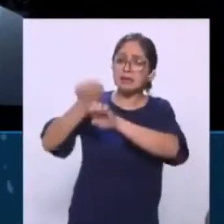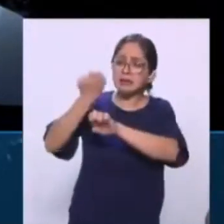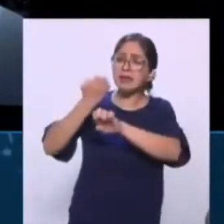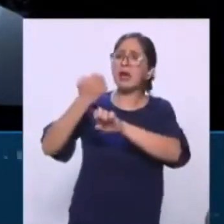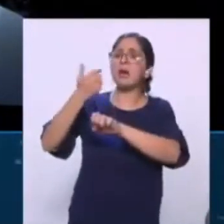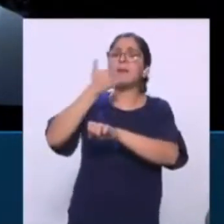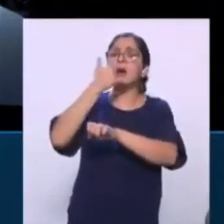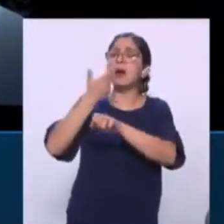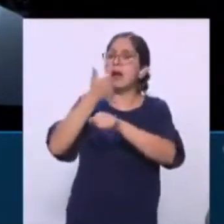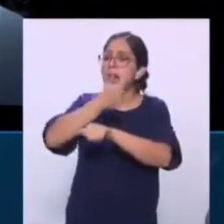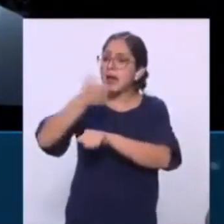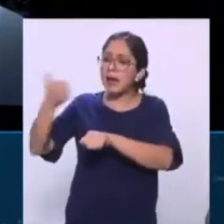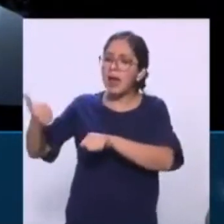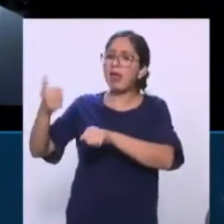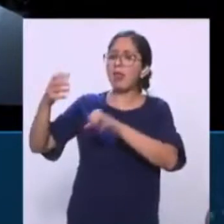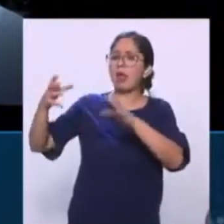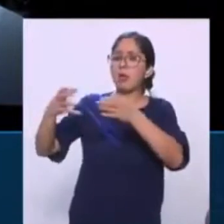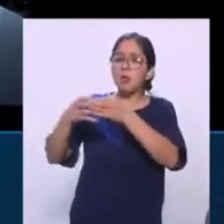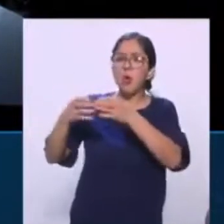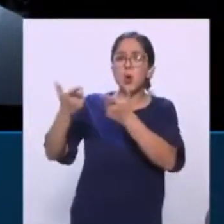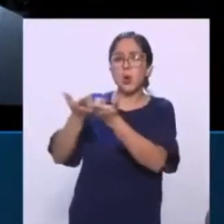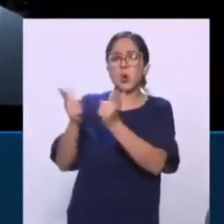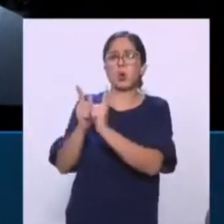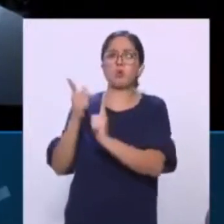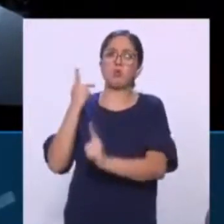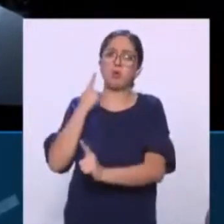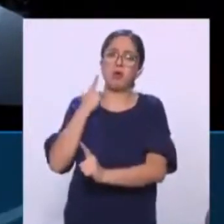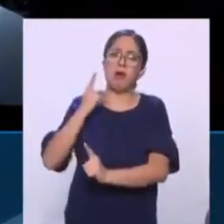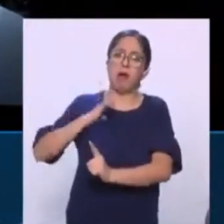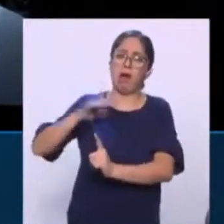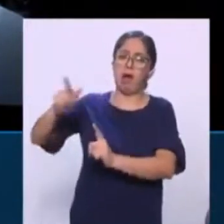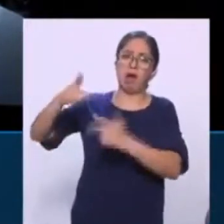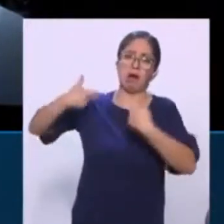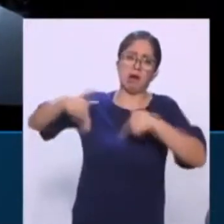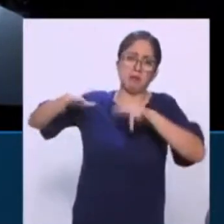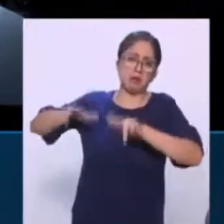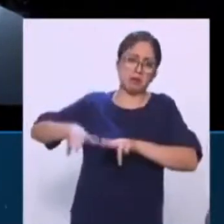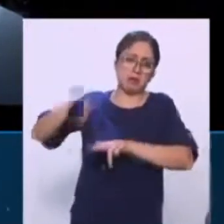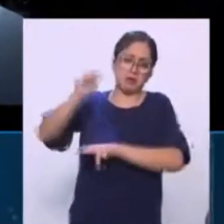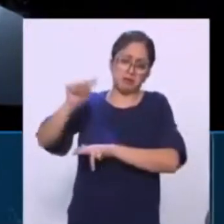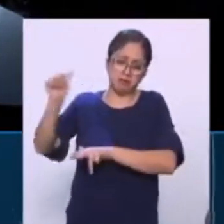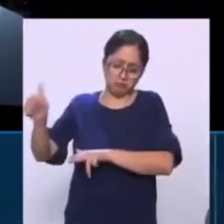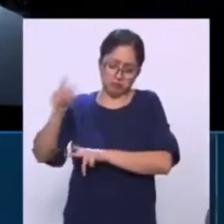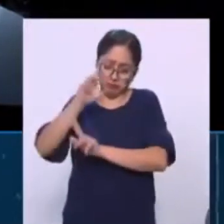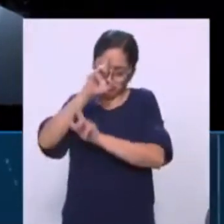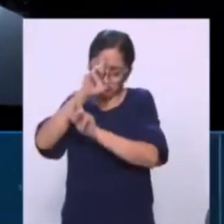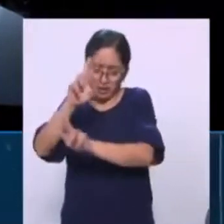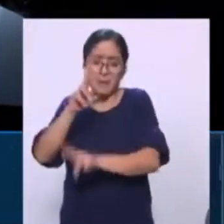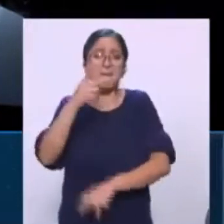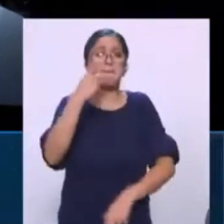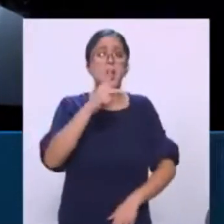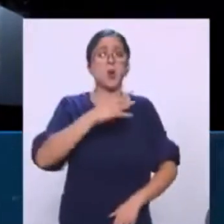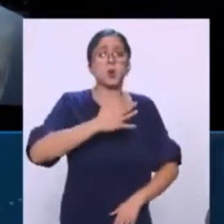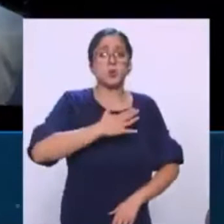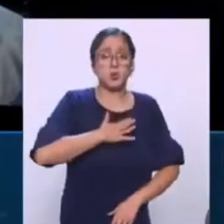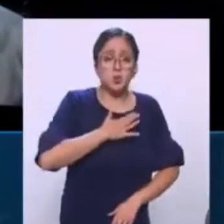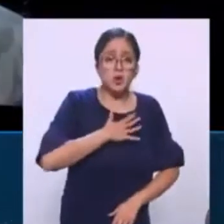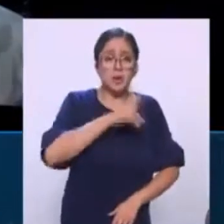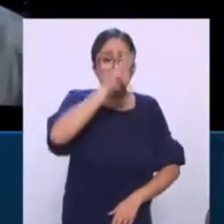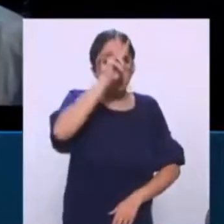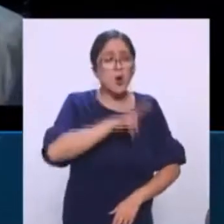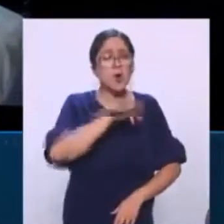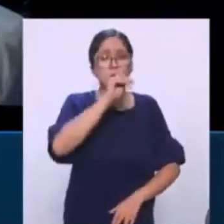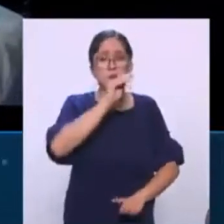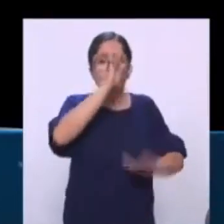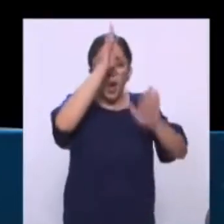Y por otro lado, yo soy un creyente absoluto también en el concepto de la no intervención en